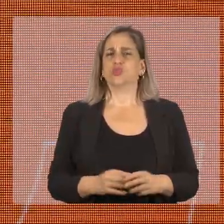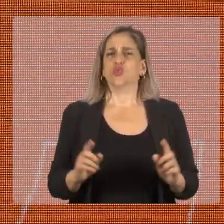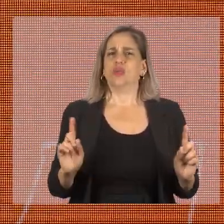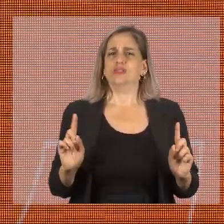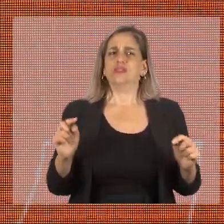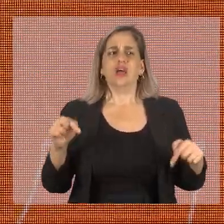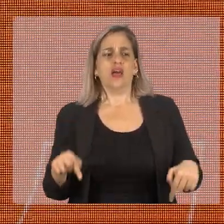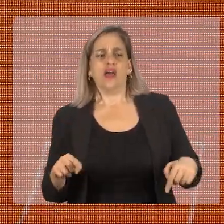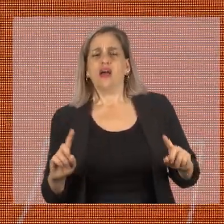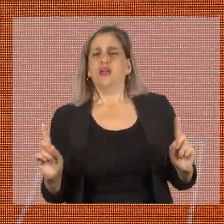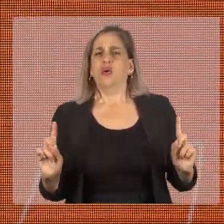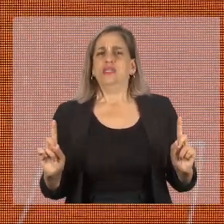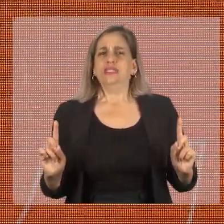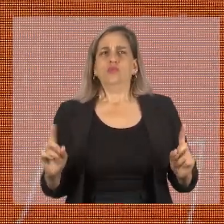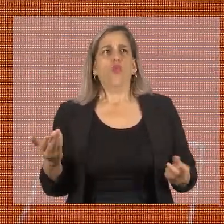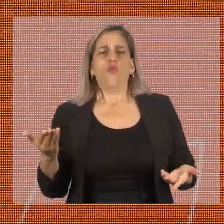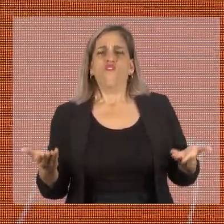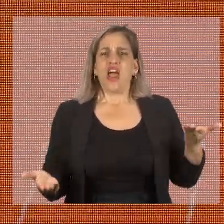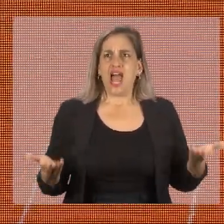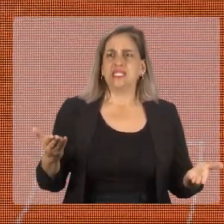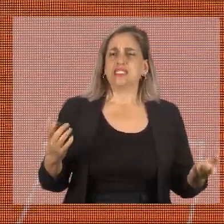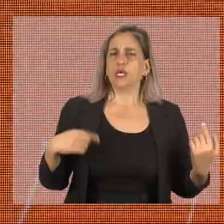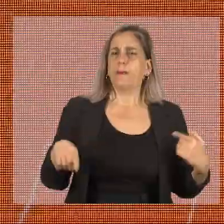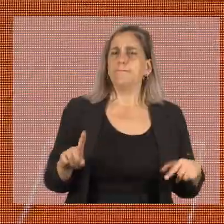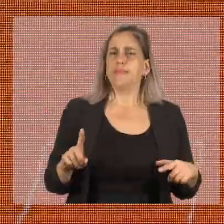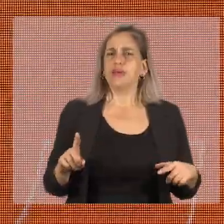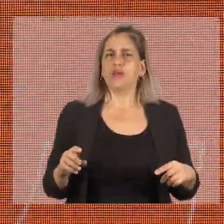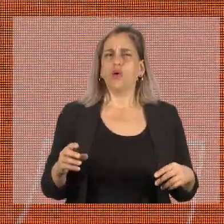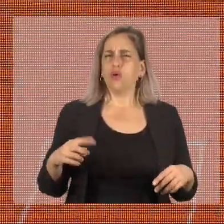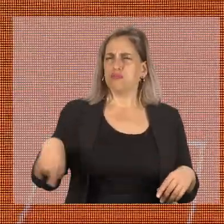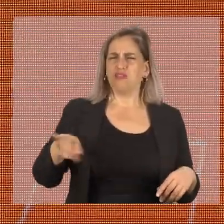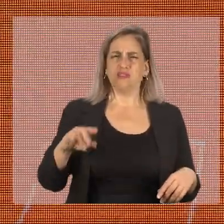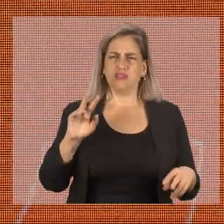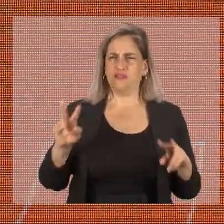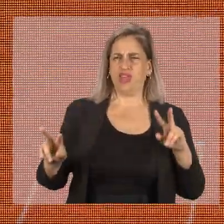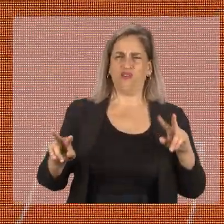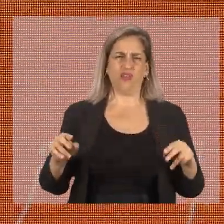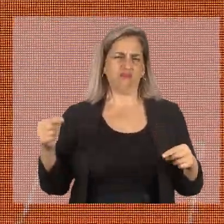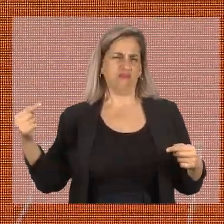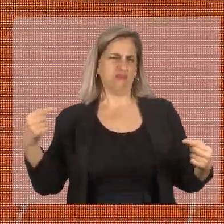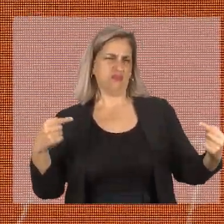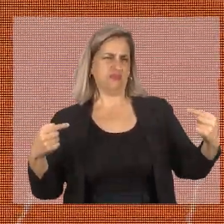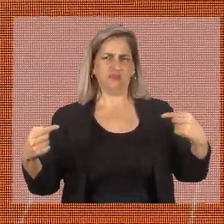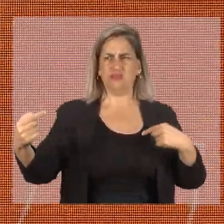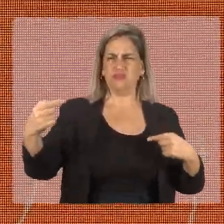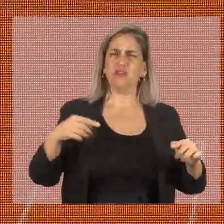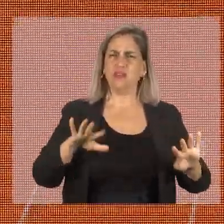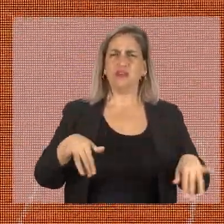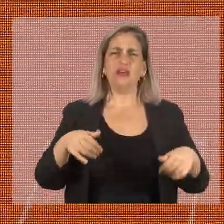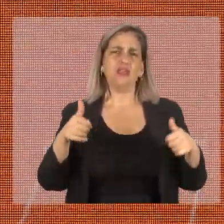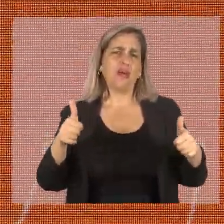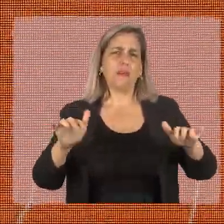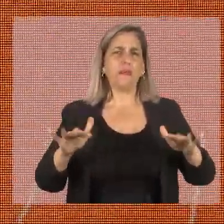No vine a hacer un balance, pero me parece que ante tanto discurso no está